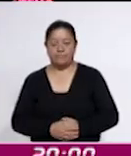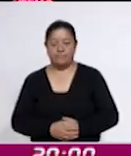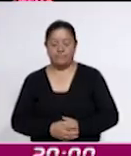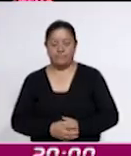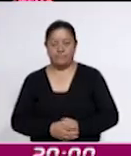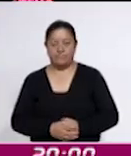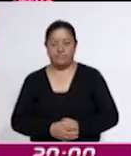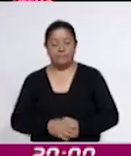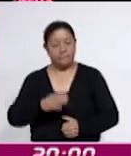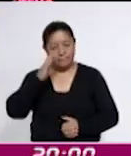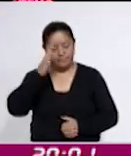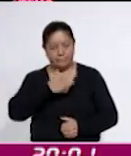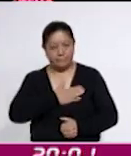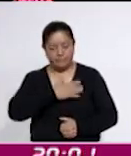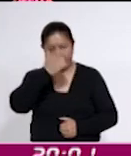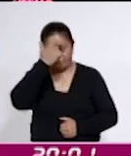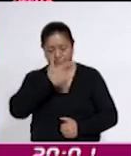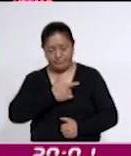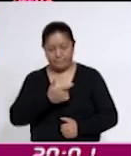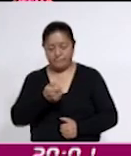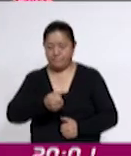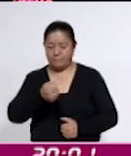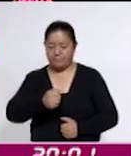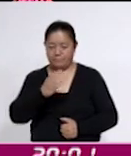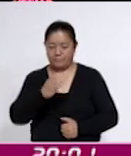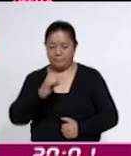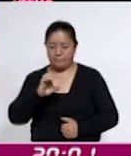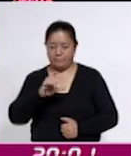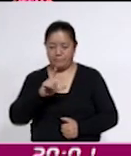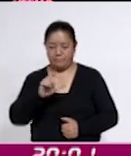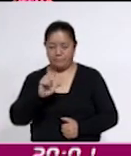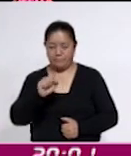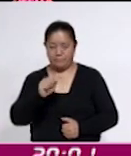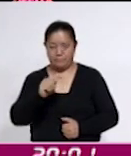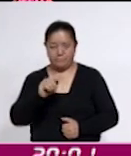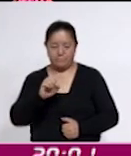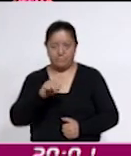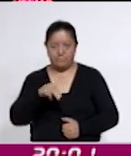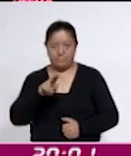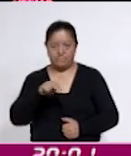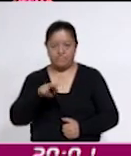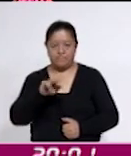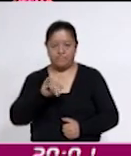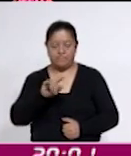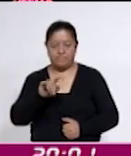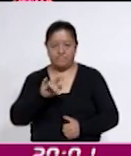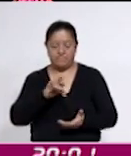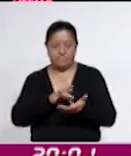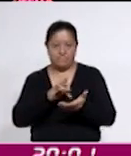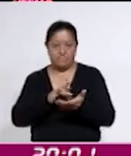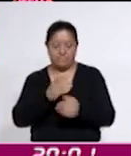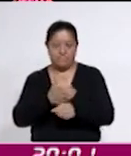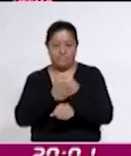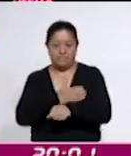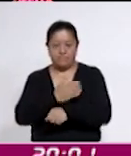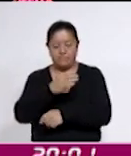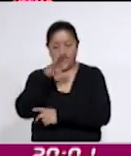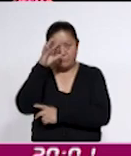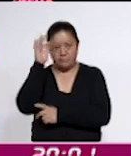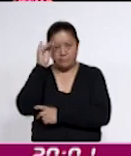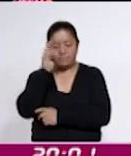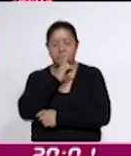¿Qué tal? Muy buenas noches. Les saluda Celeste Muñiz. Le agradezco que nos esté acompañando en esta tercera emisión